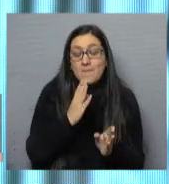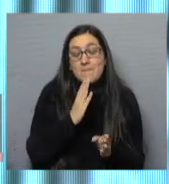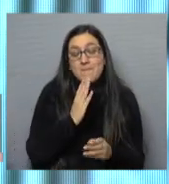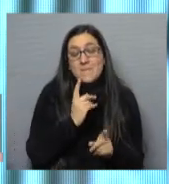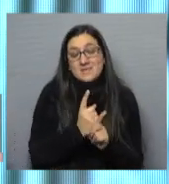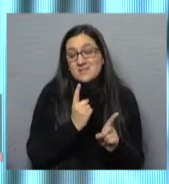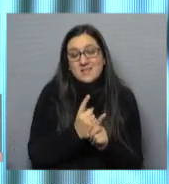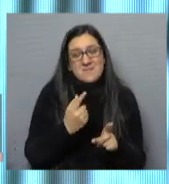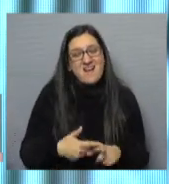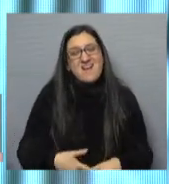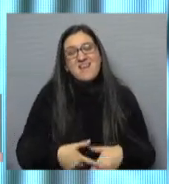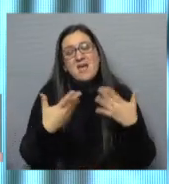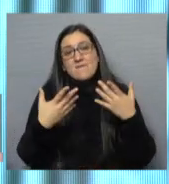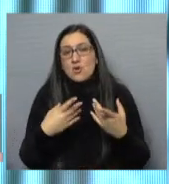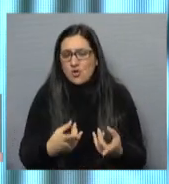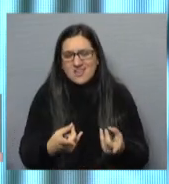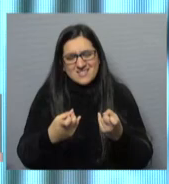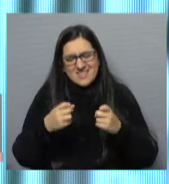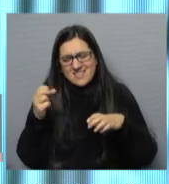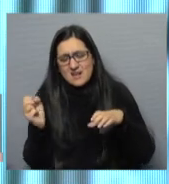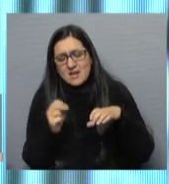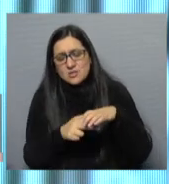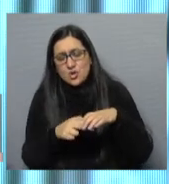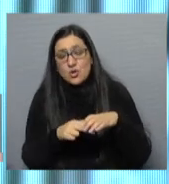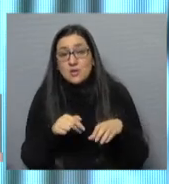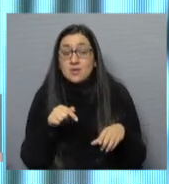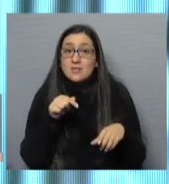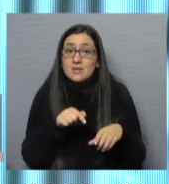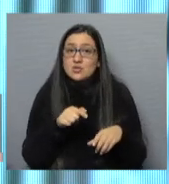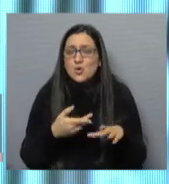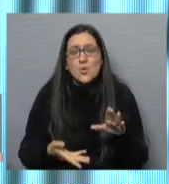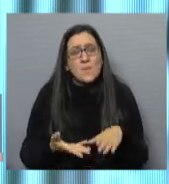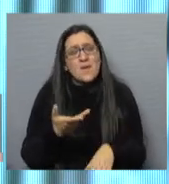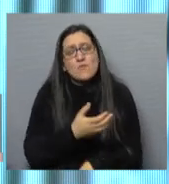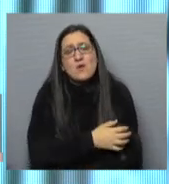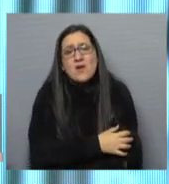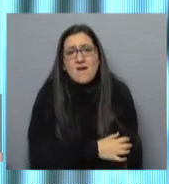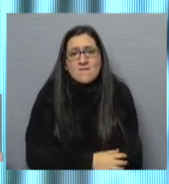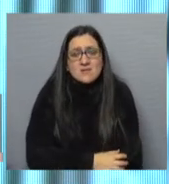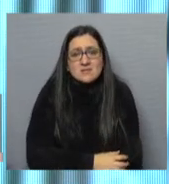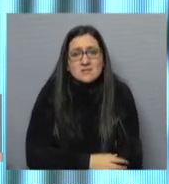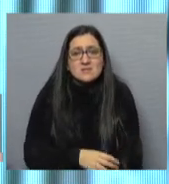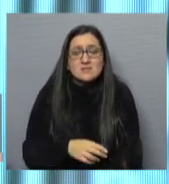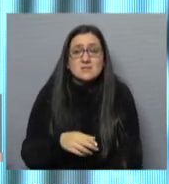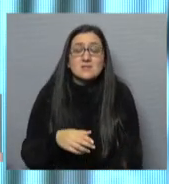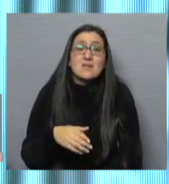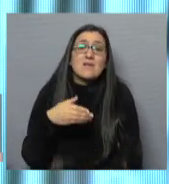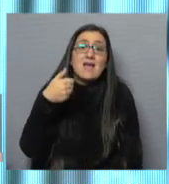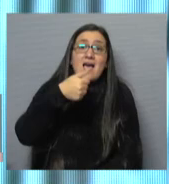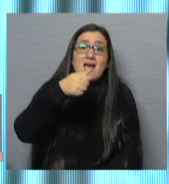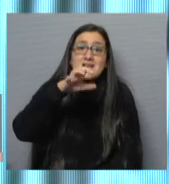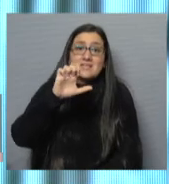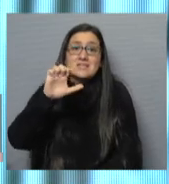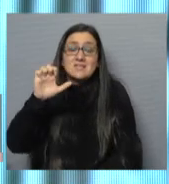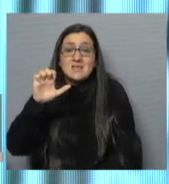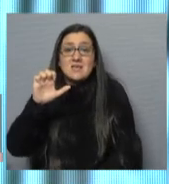graves, los que necesitan internación, y de ellos los más vulnerables que se atienden en ACE y que van al